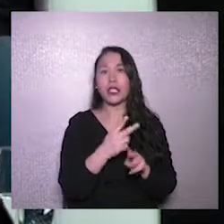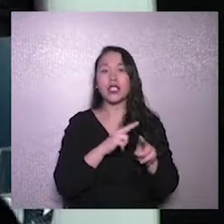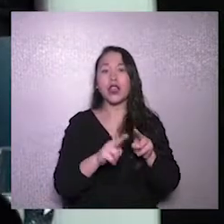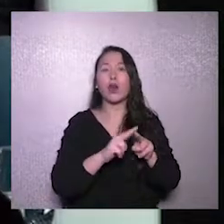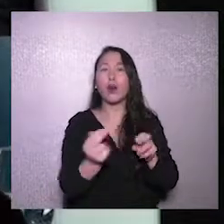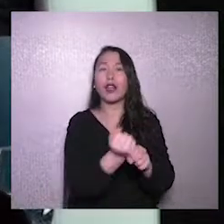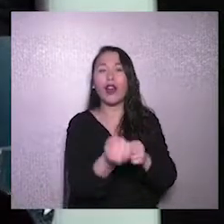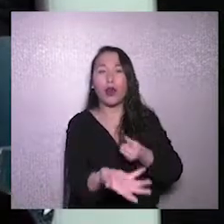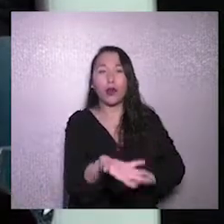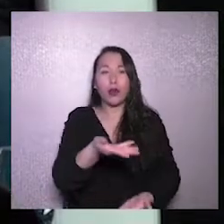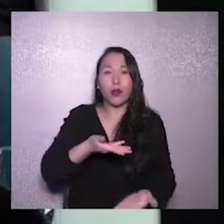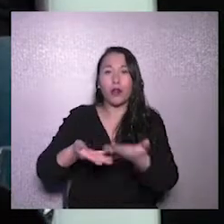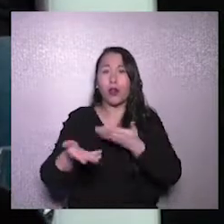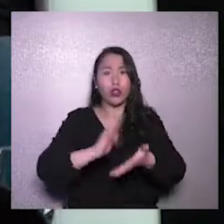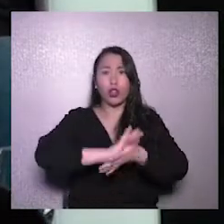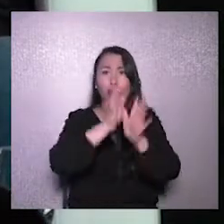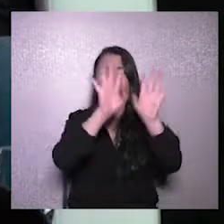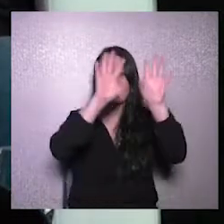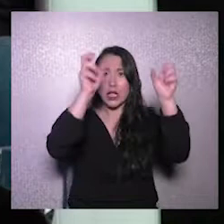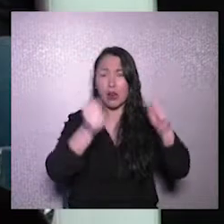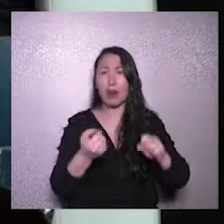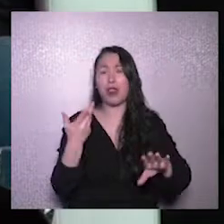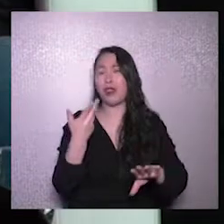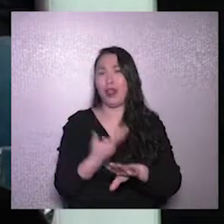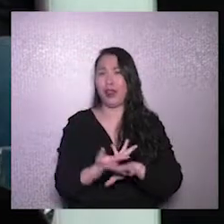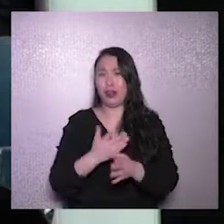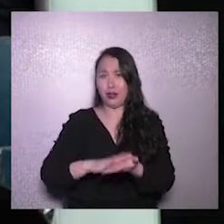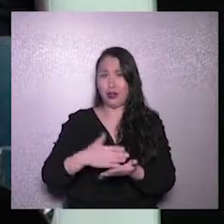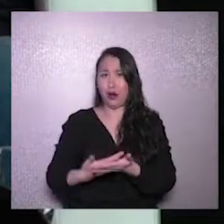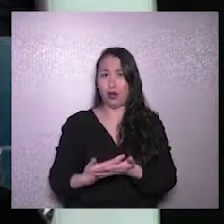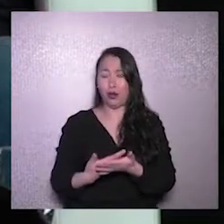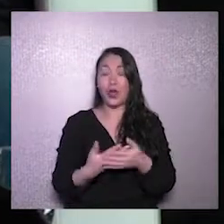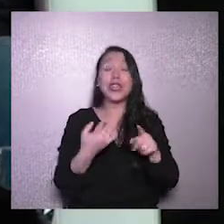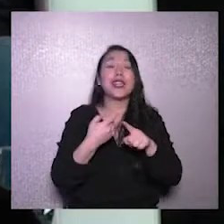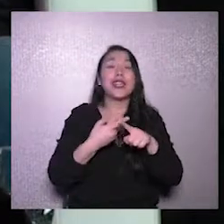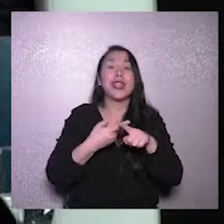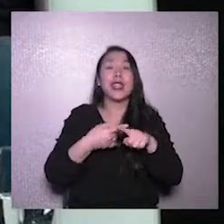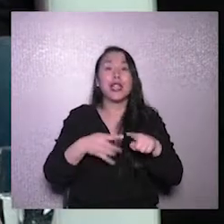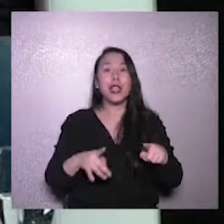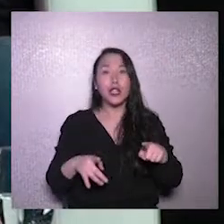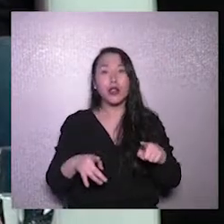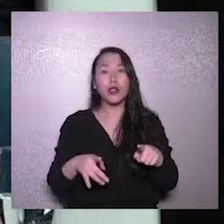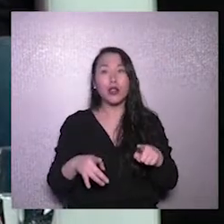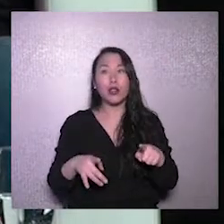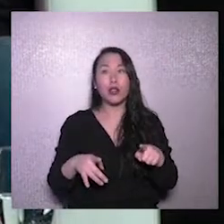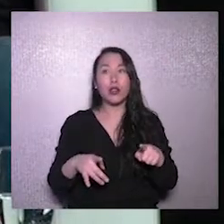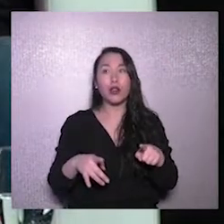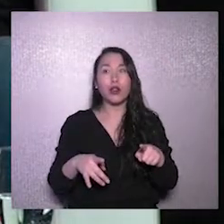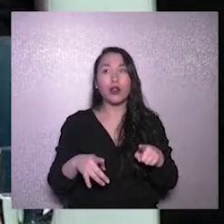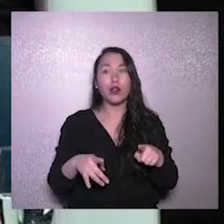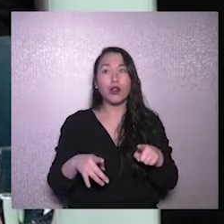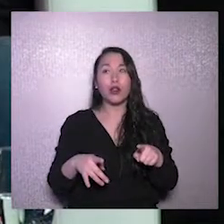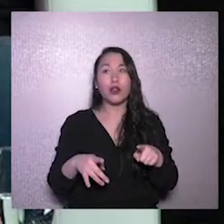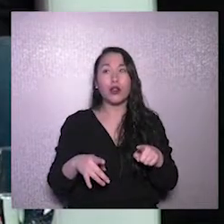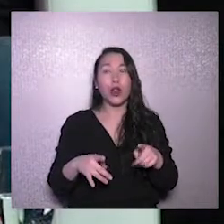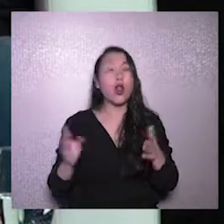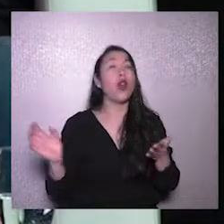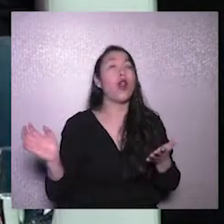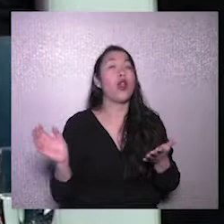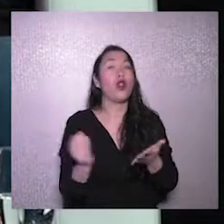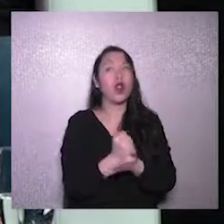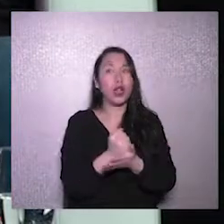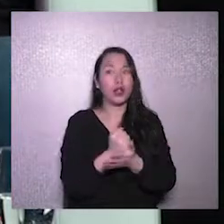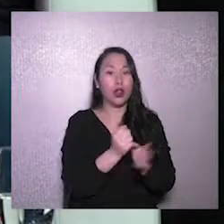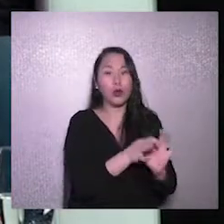interoperables todos los sistemas que hoy día existen en el sector. Distinto, pero hacerlo interoperable, logrando como